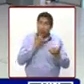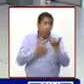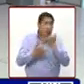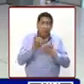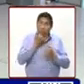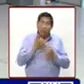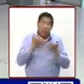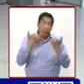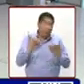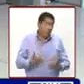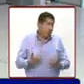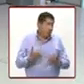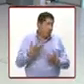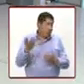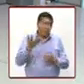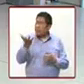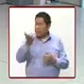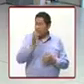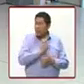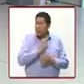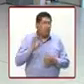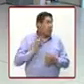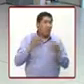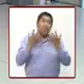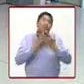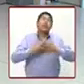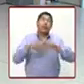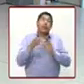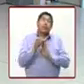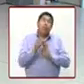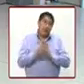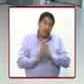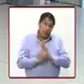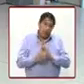lo que ha culminado hoy la Comisión Mixta de Constitución en la Cámara de Diputados.